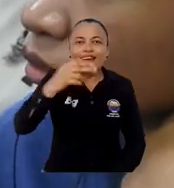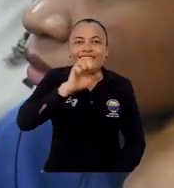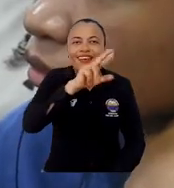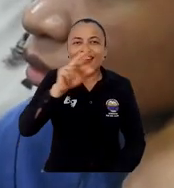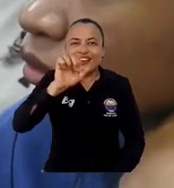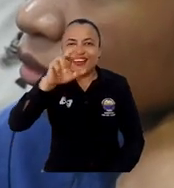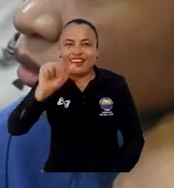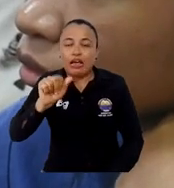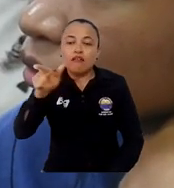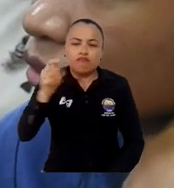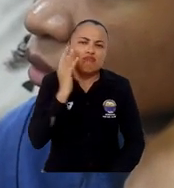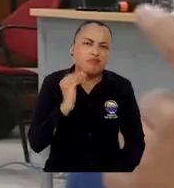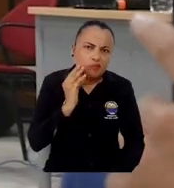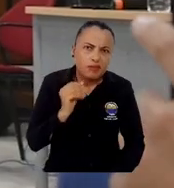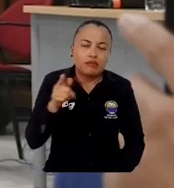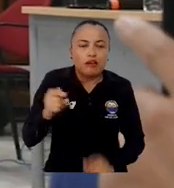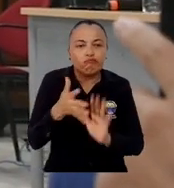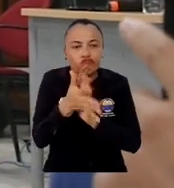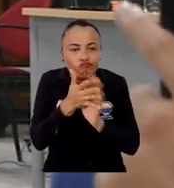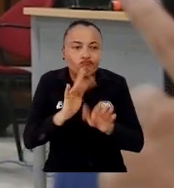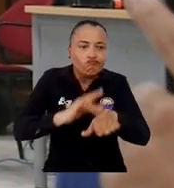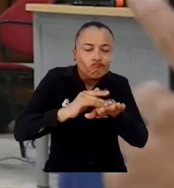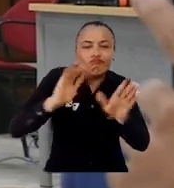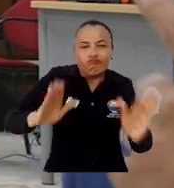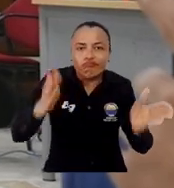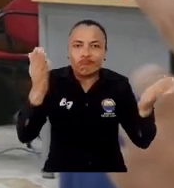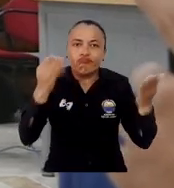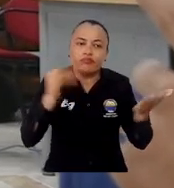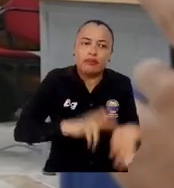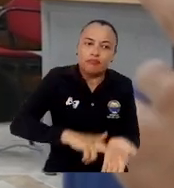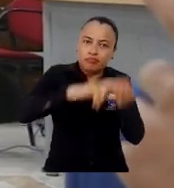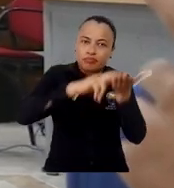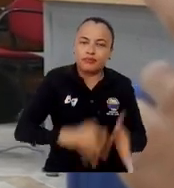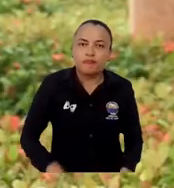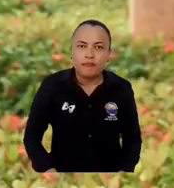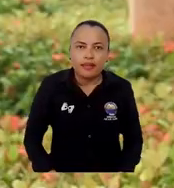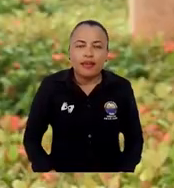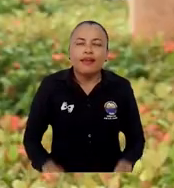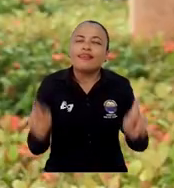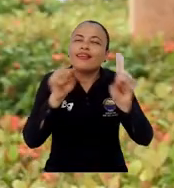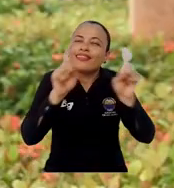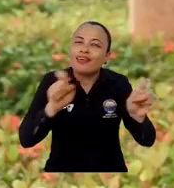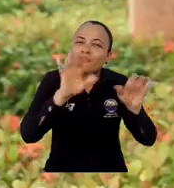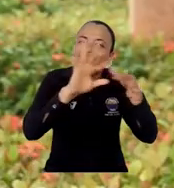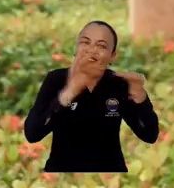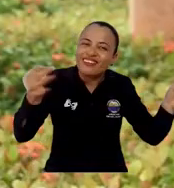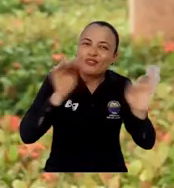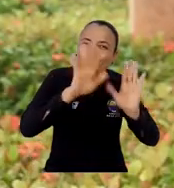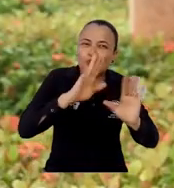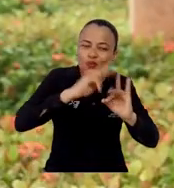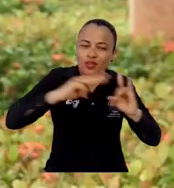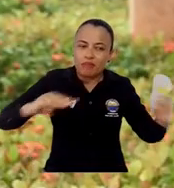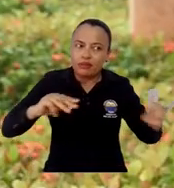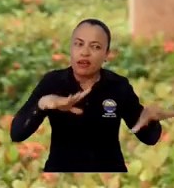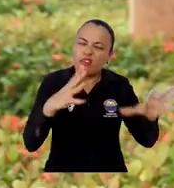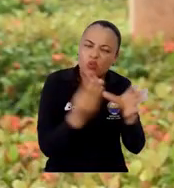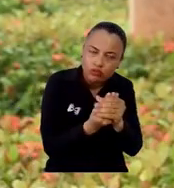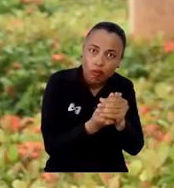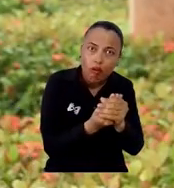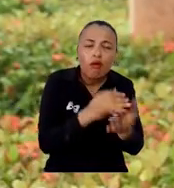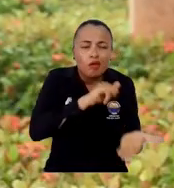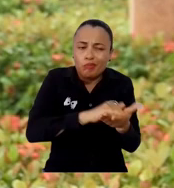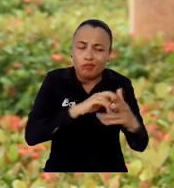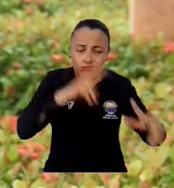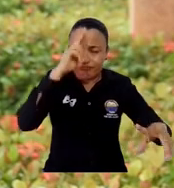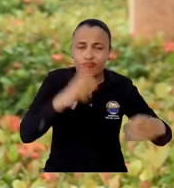su experiencia personal motivó a los asistentes a renacer desde las cenizas. Me encanta que este lema de la universidad, siento que estamos conectados desde el